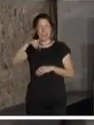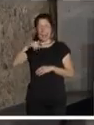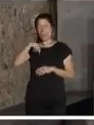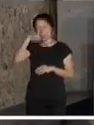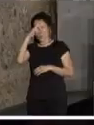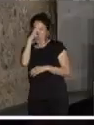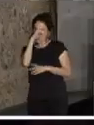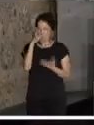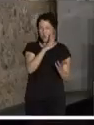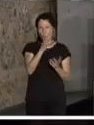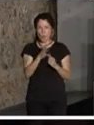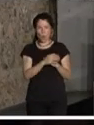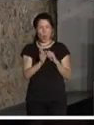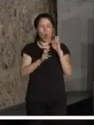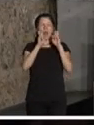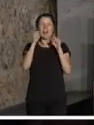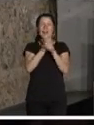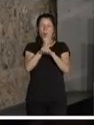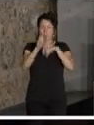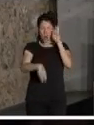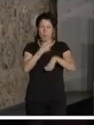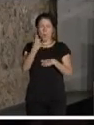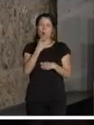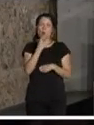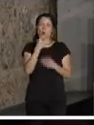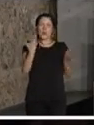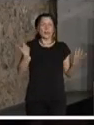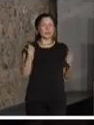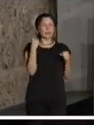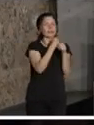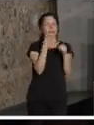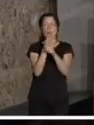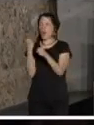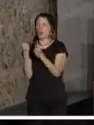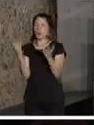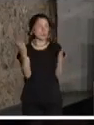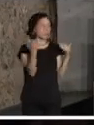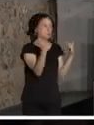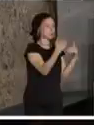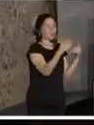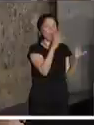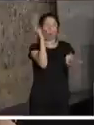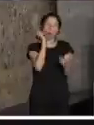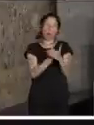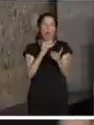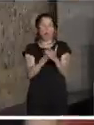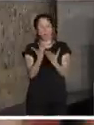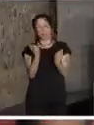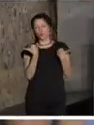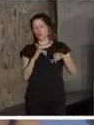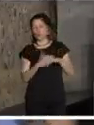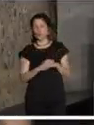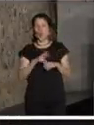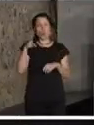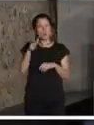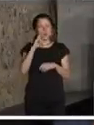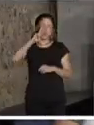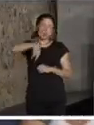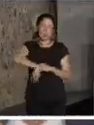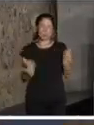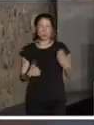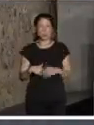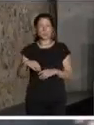tan preocupado porque tras la reforma laboral dice que no encuentran trabajadores porque hay que pagarles mucho y hay que reconocerles derechos